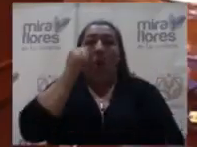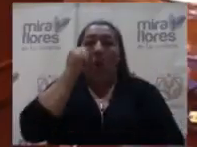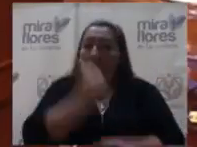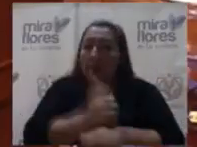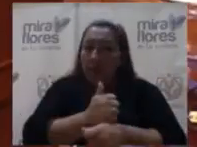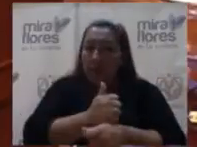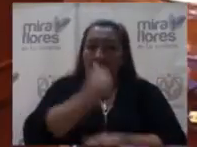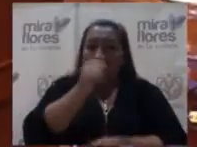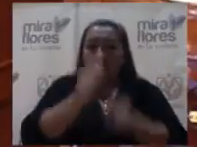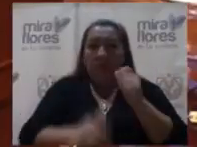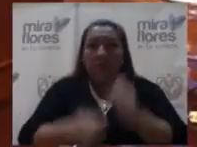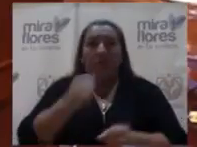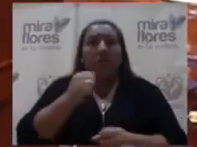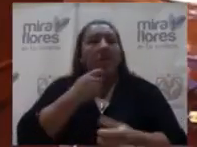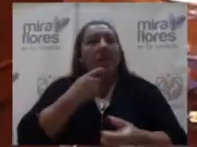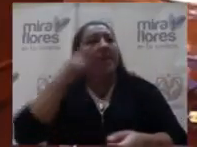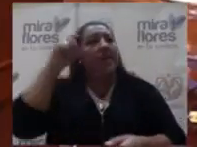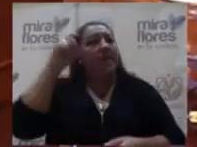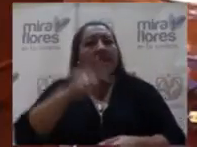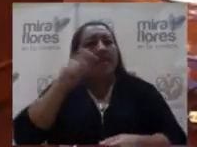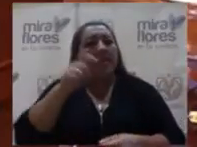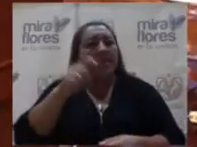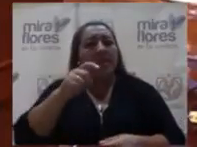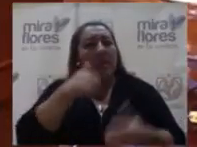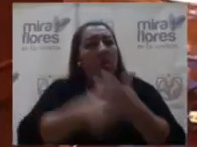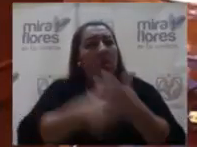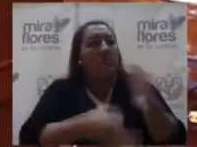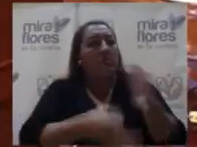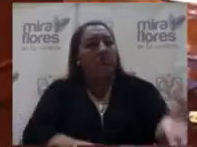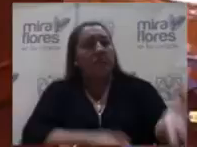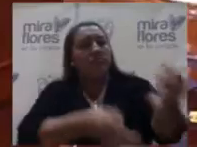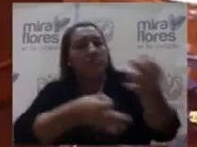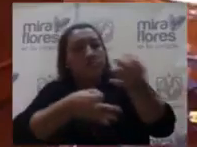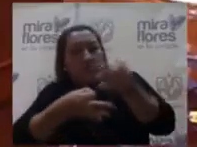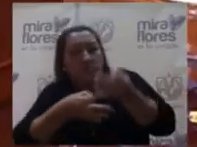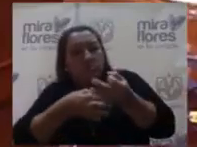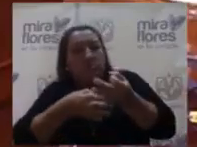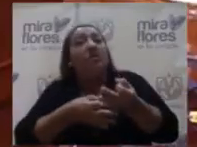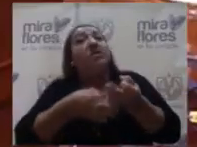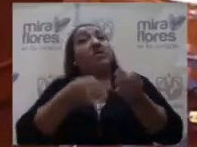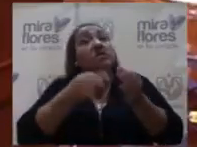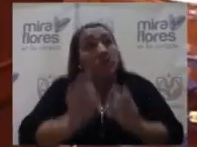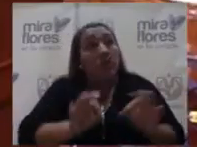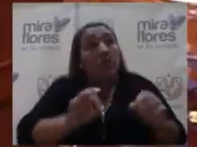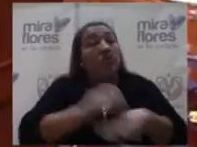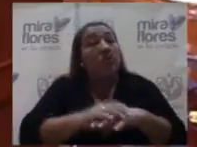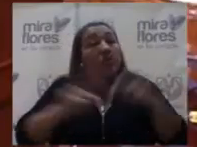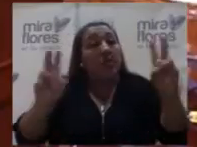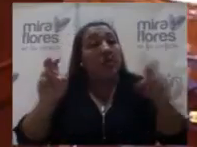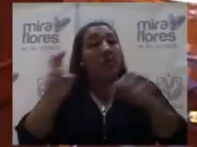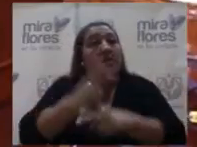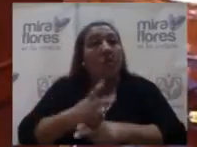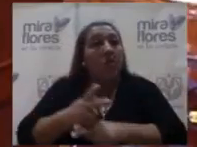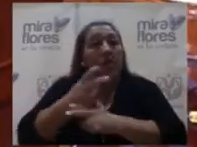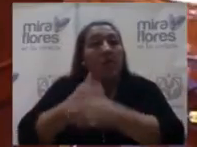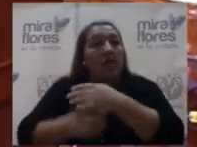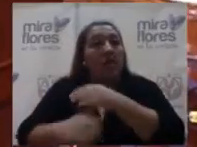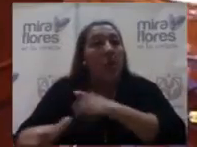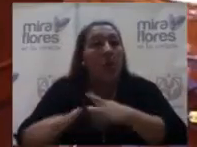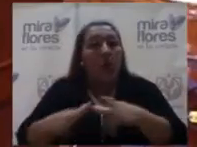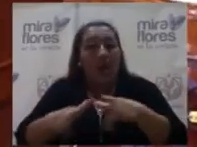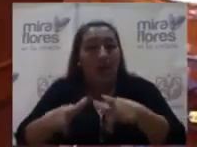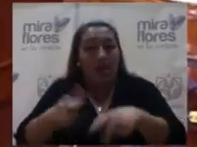propietarios o administradores a presentar la declaración jurada donde expresen su conocimiento de mantener las condiciones de seguridad de los